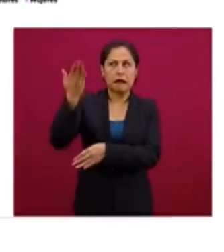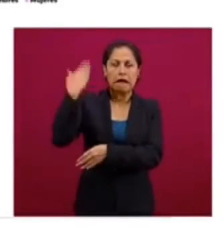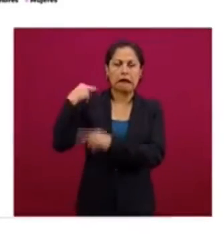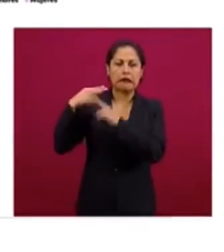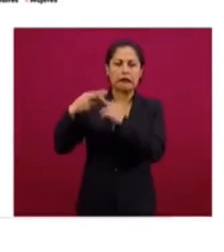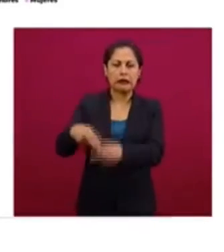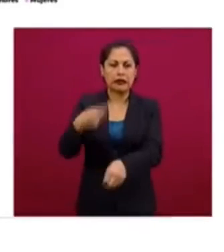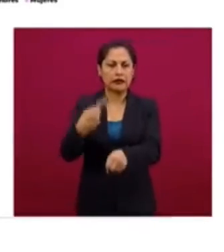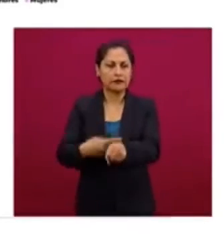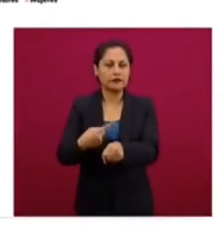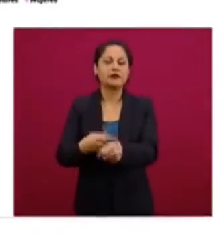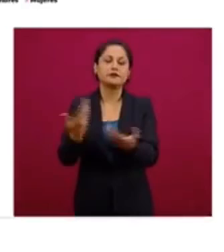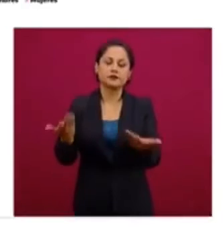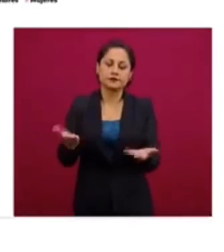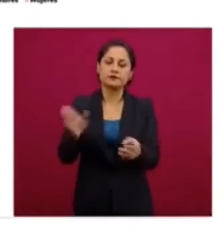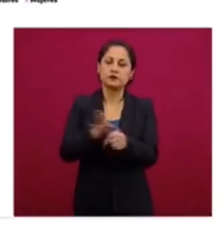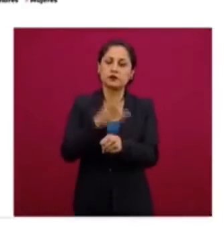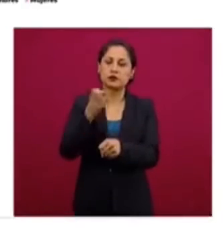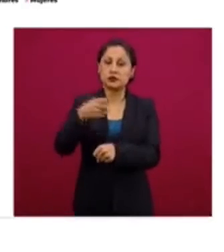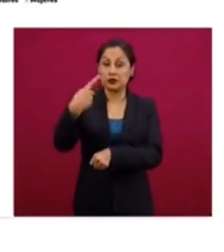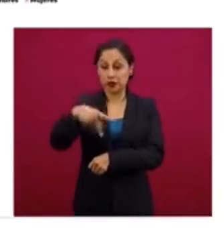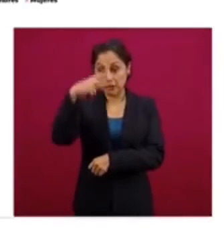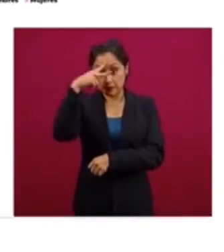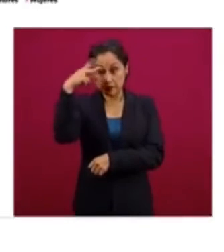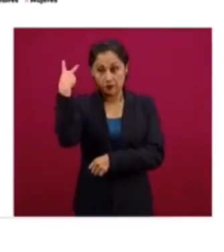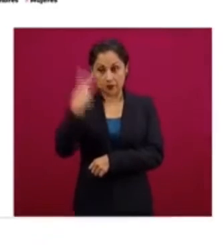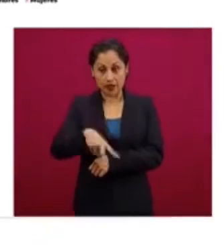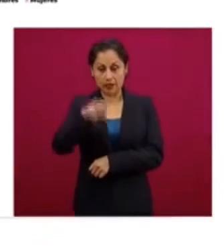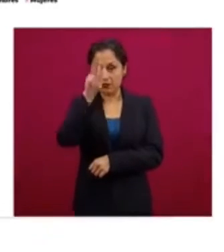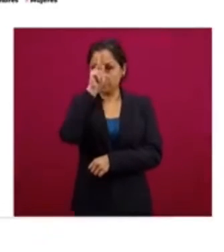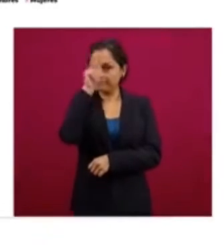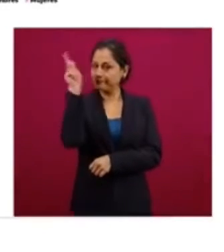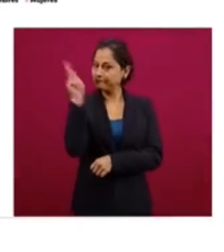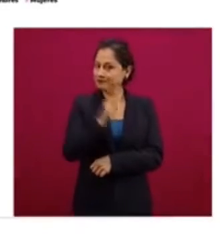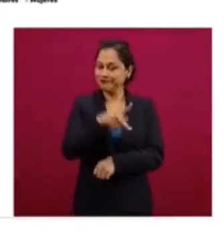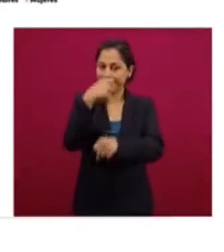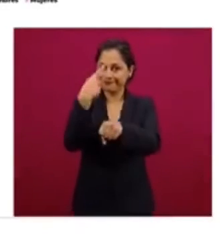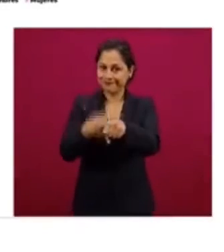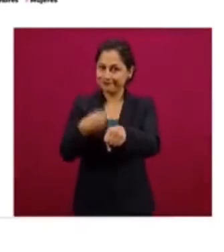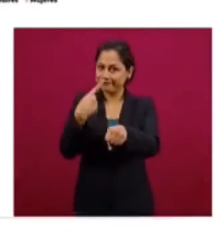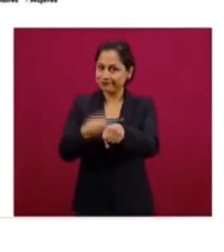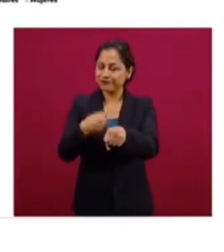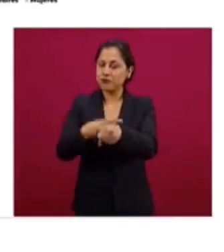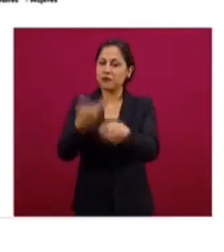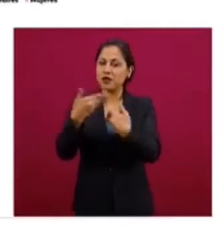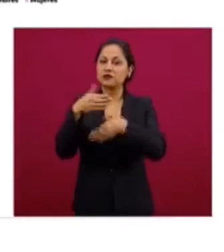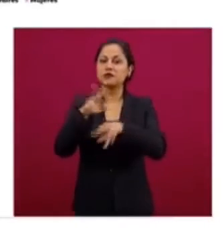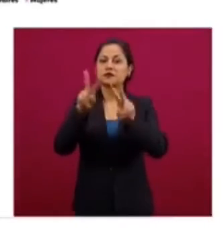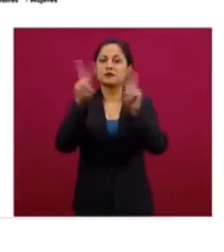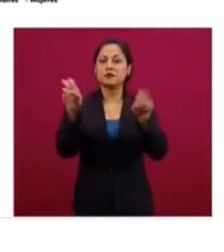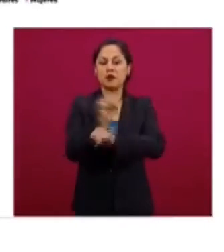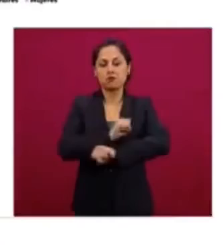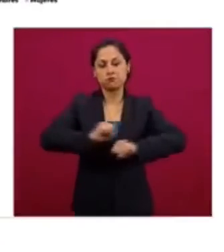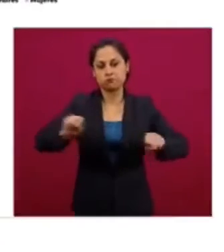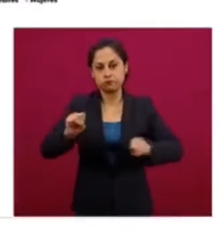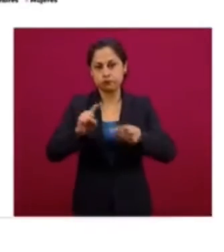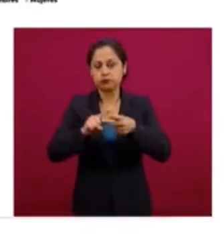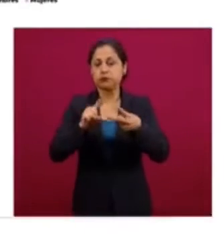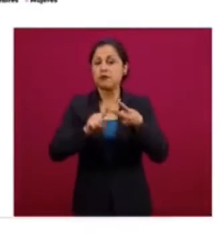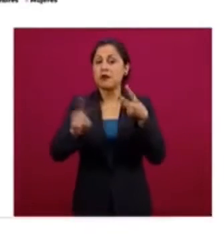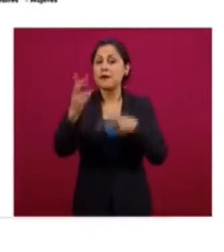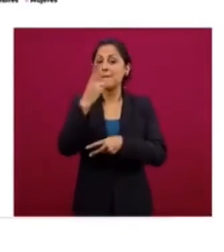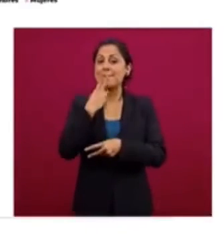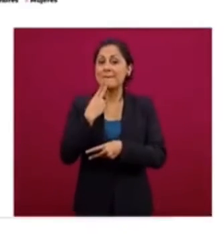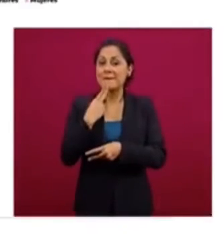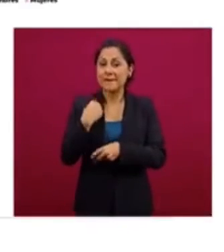está moviéndose, movilizándose, están tomando muchas cosas, ¿no? Nos quedan 3 minutitos.